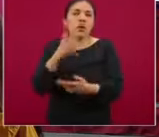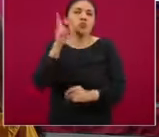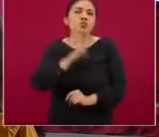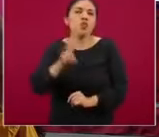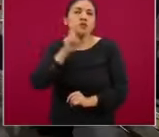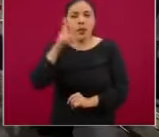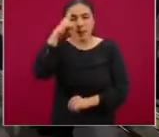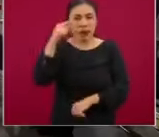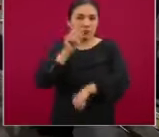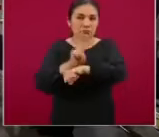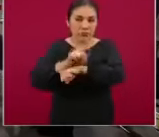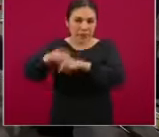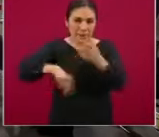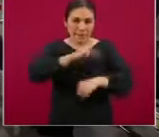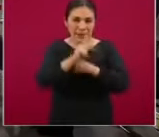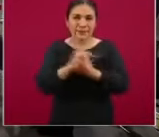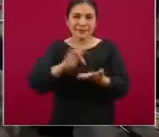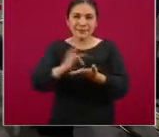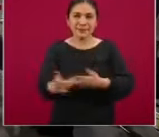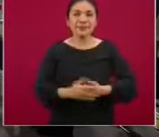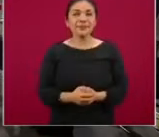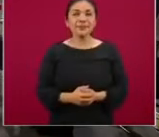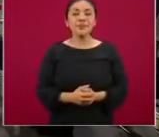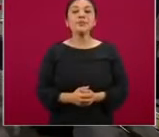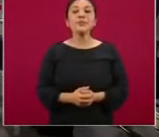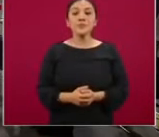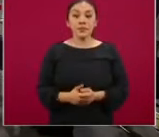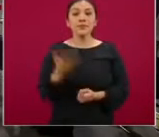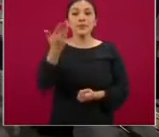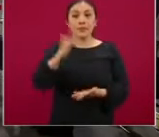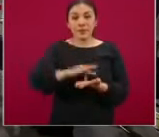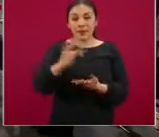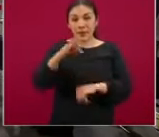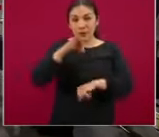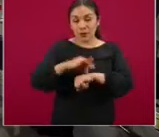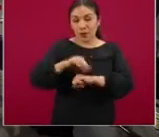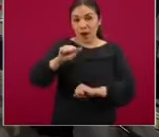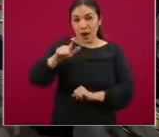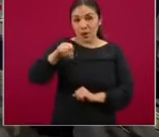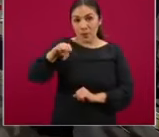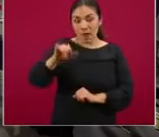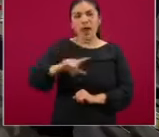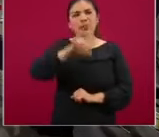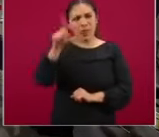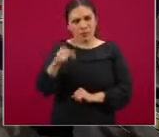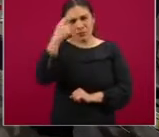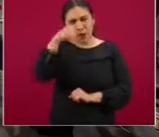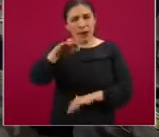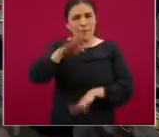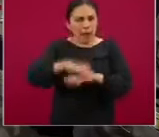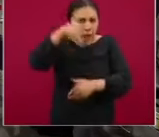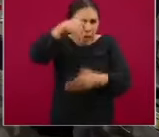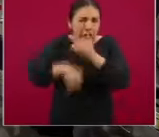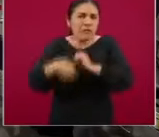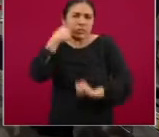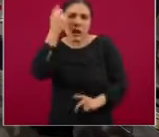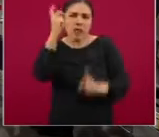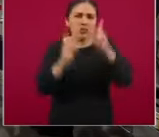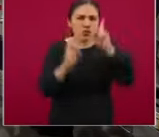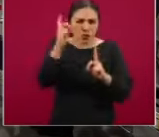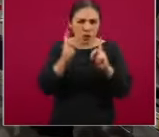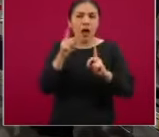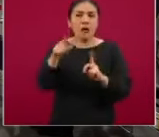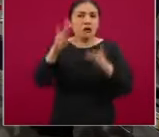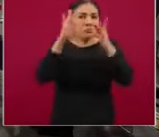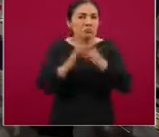de vigilancia en el país. Muchas gracias. Muchas gracias, doctora Lomía. Si quieren, ahorita en las preguntas podemos abundar sobre esto, pero ha dado una